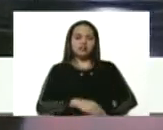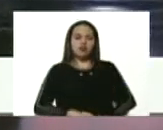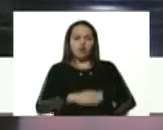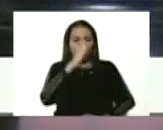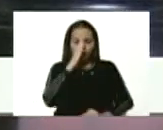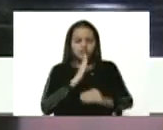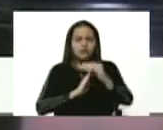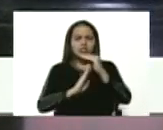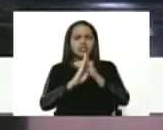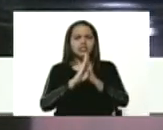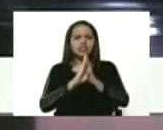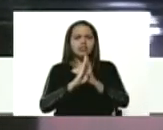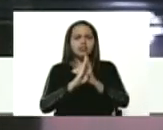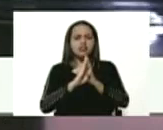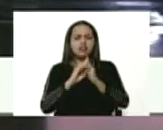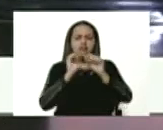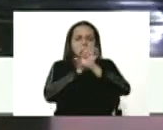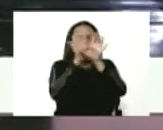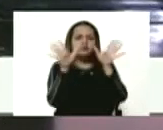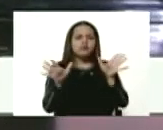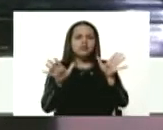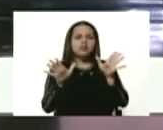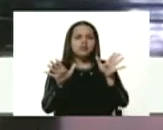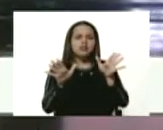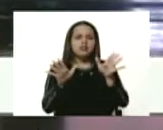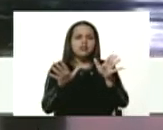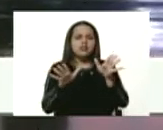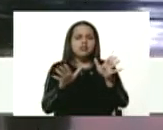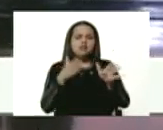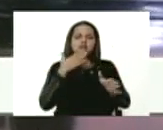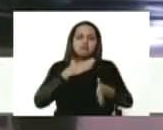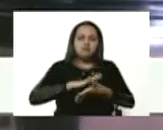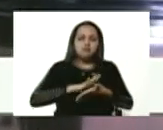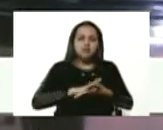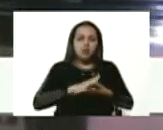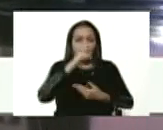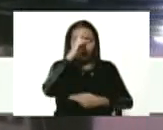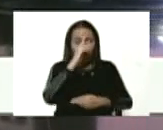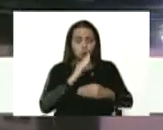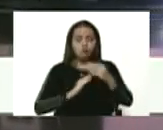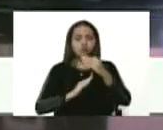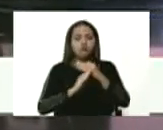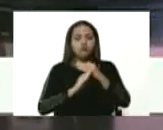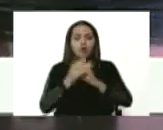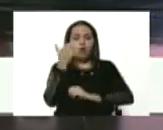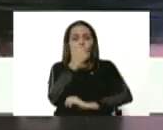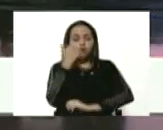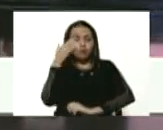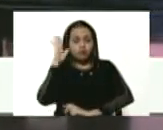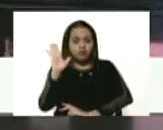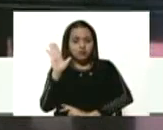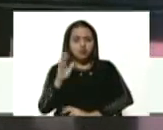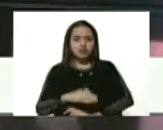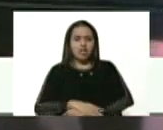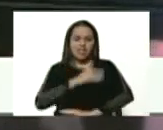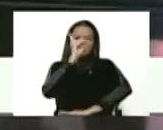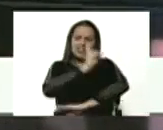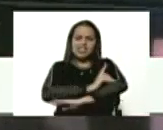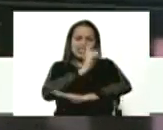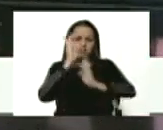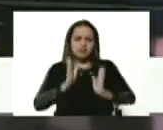humildad, sinceridad, sencillez, honestidad, compromiso,